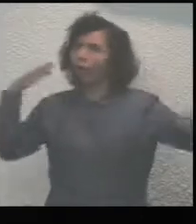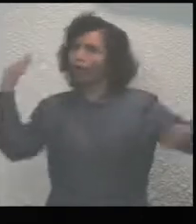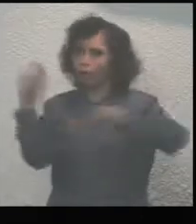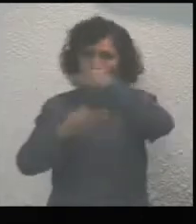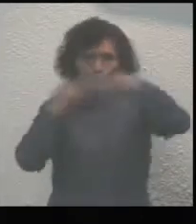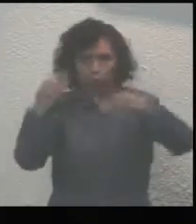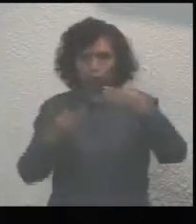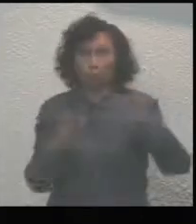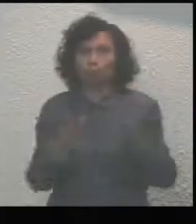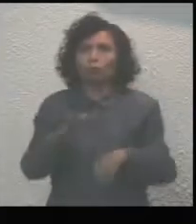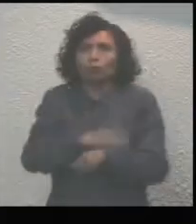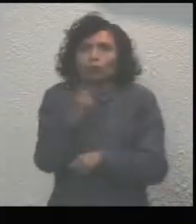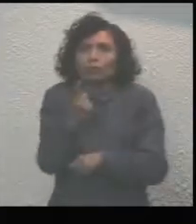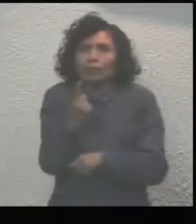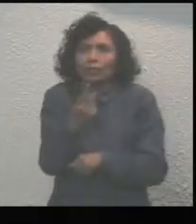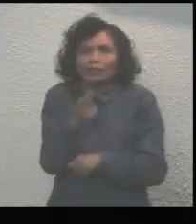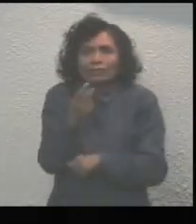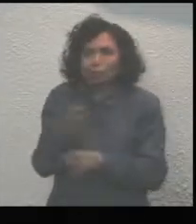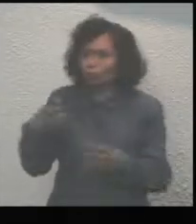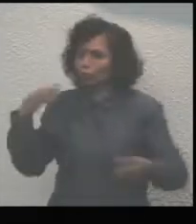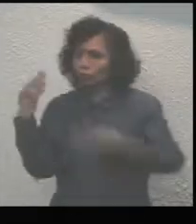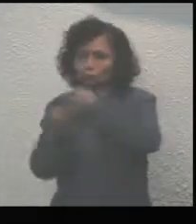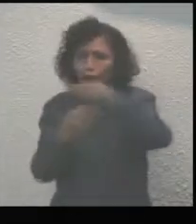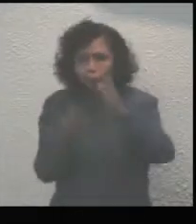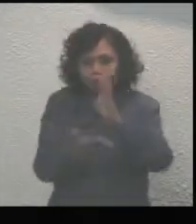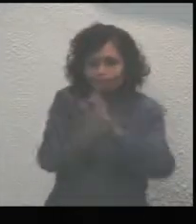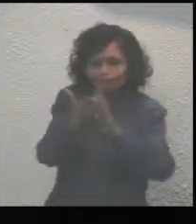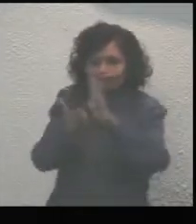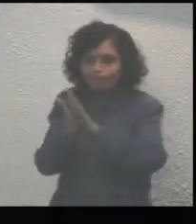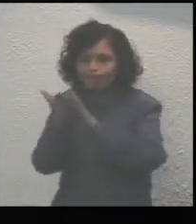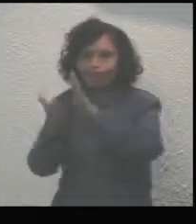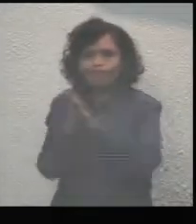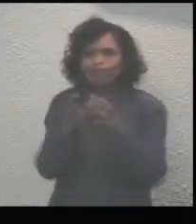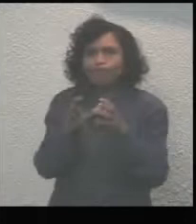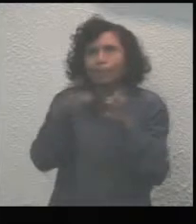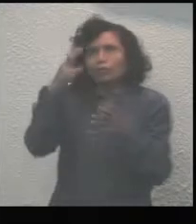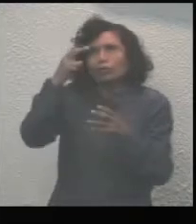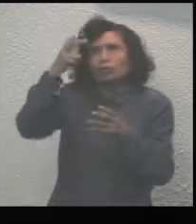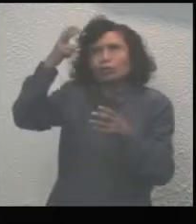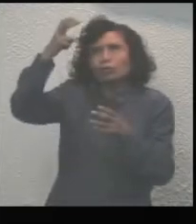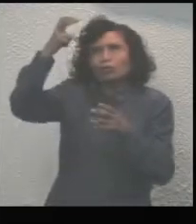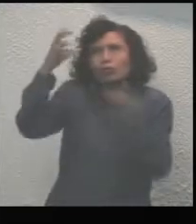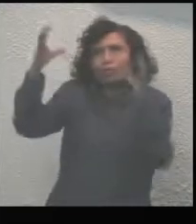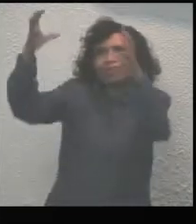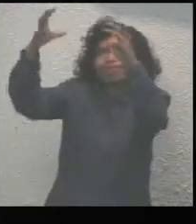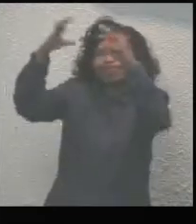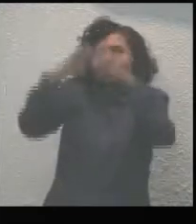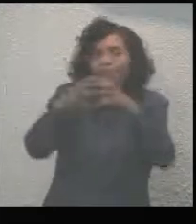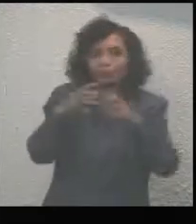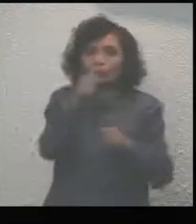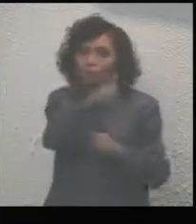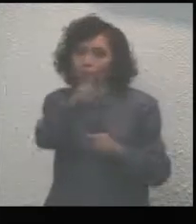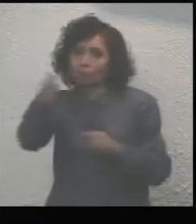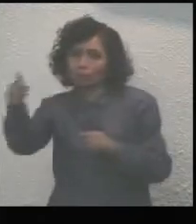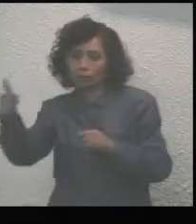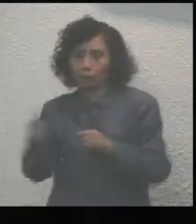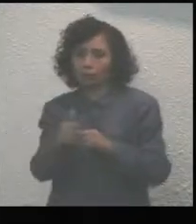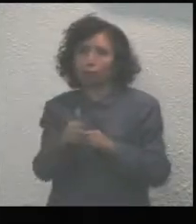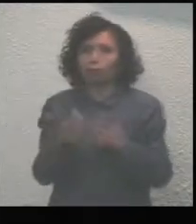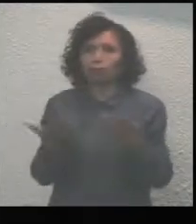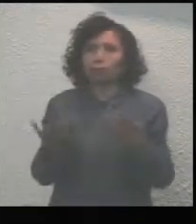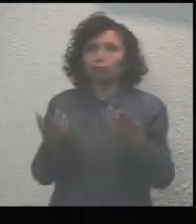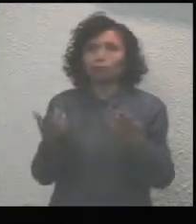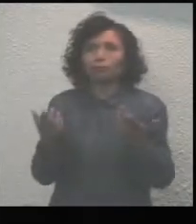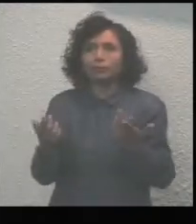todos, porque es una construcción colectiva y mezcla de sueños y libertades, donde cada uno de los matices y